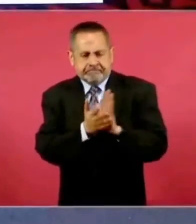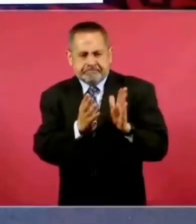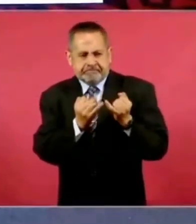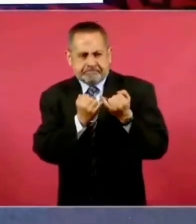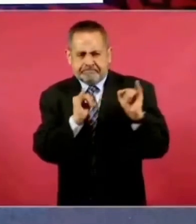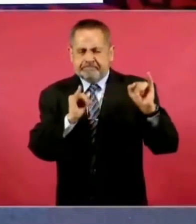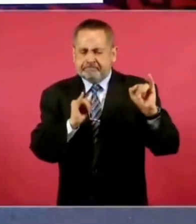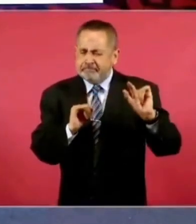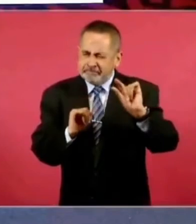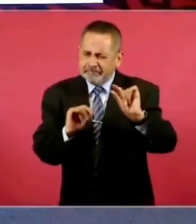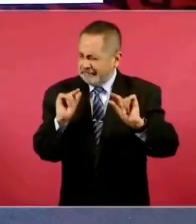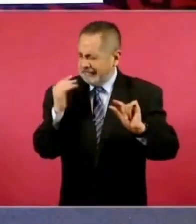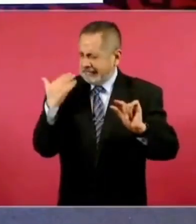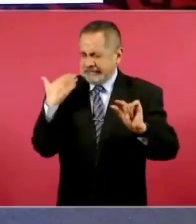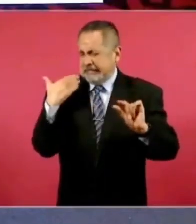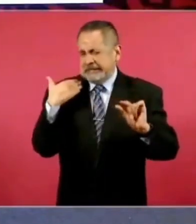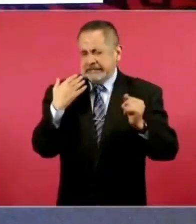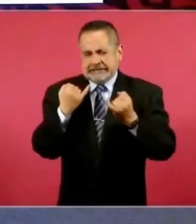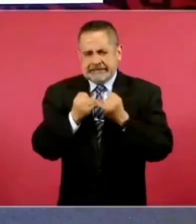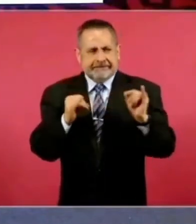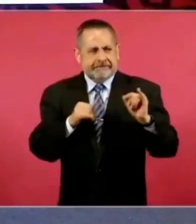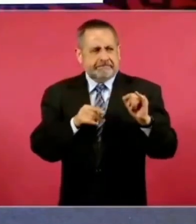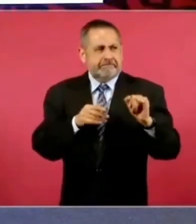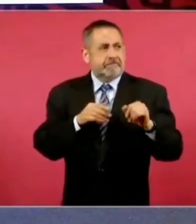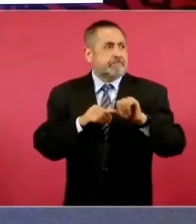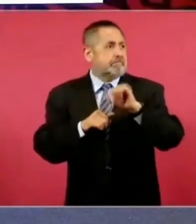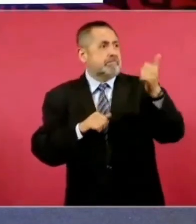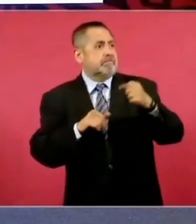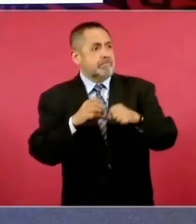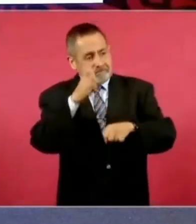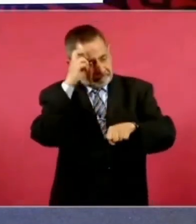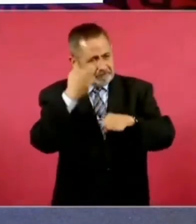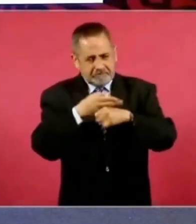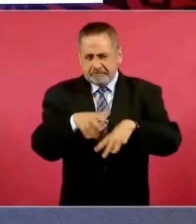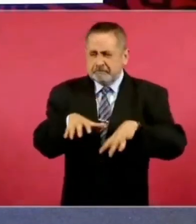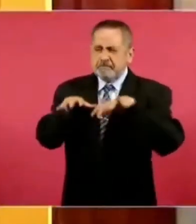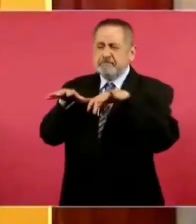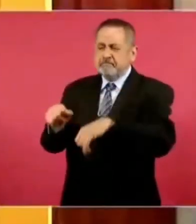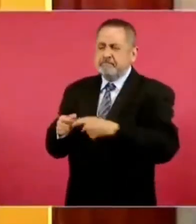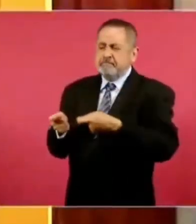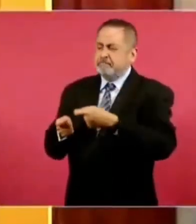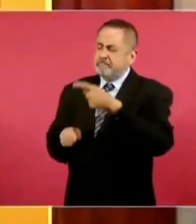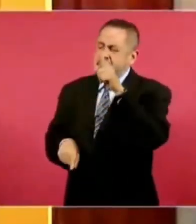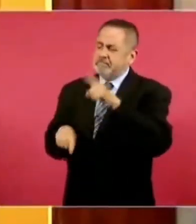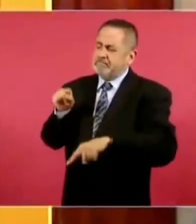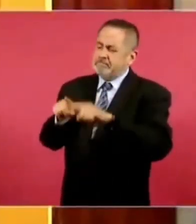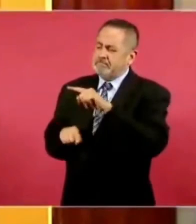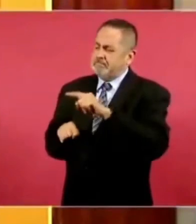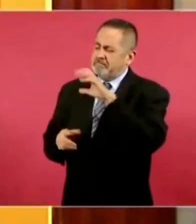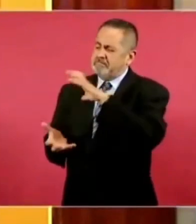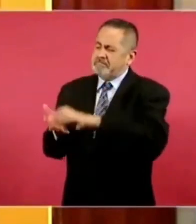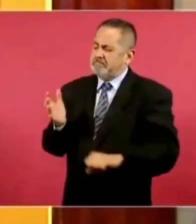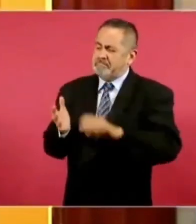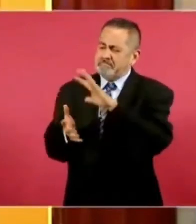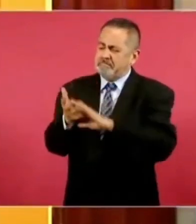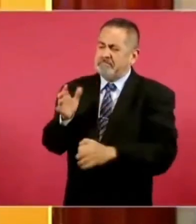independizándonos de las invasiones extranjeras que nos vaciaron el país,